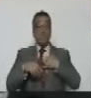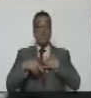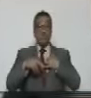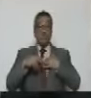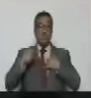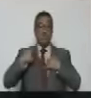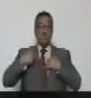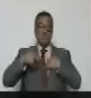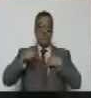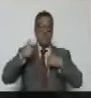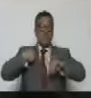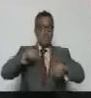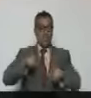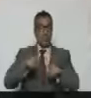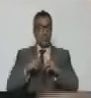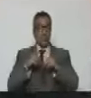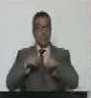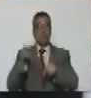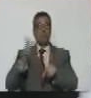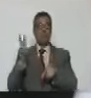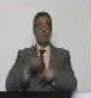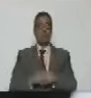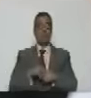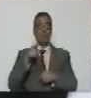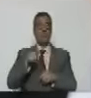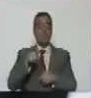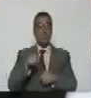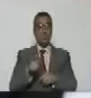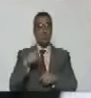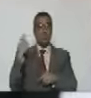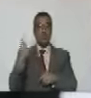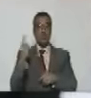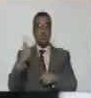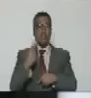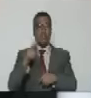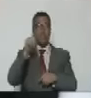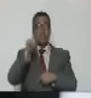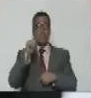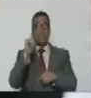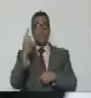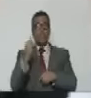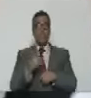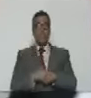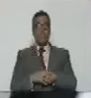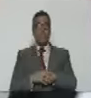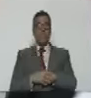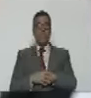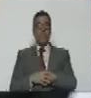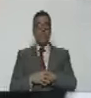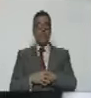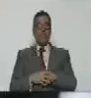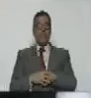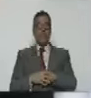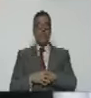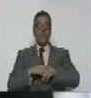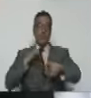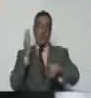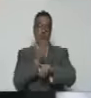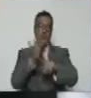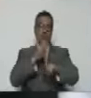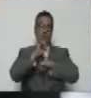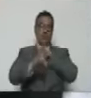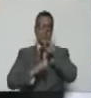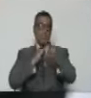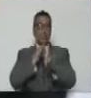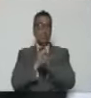país. Ante eso, apelan solamente a un factor: la agresión